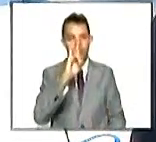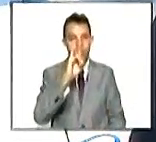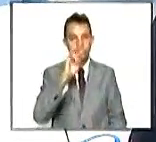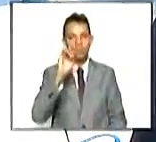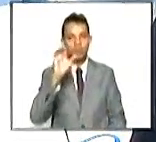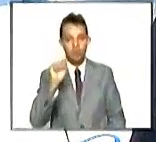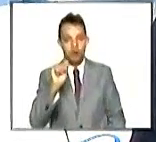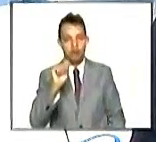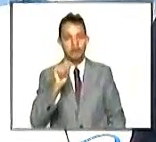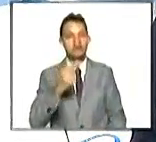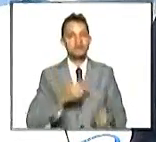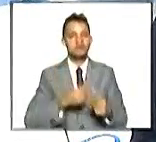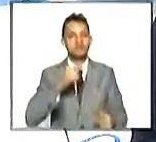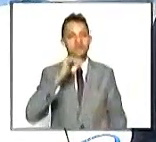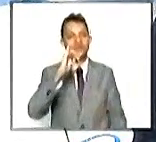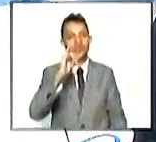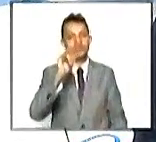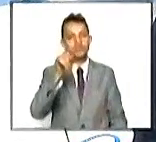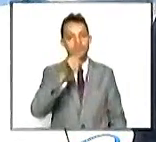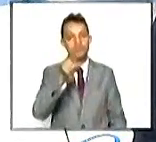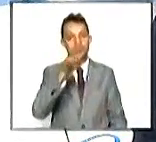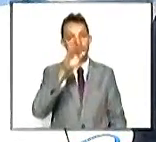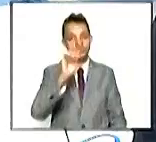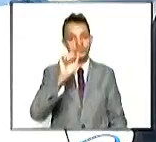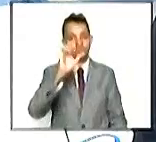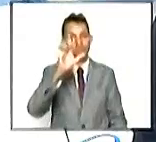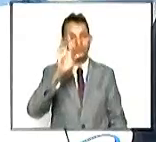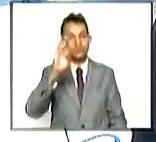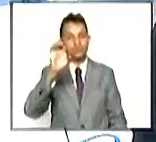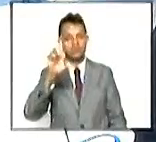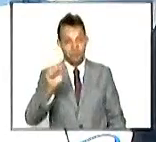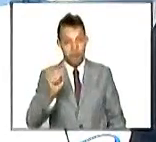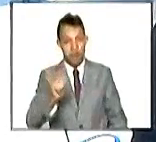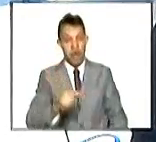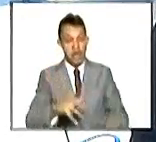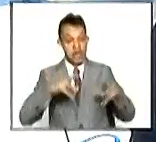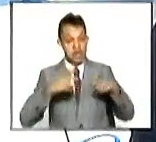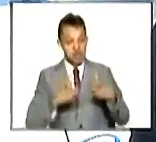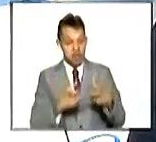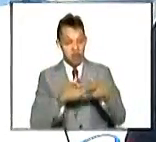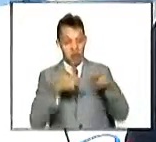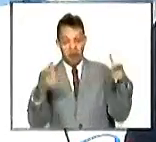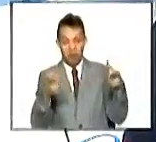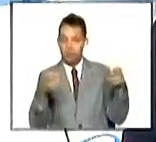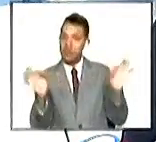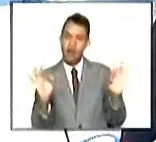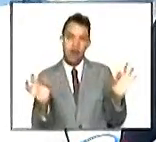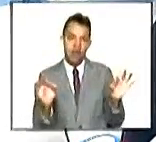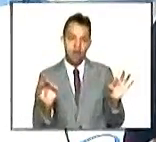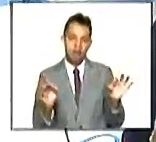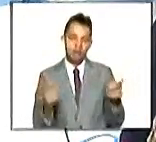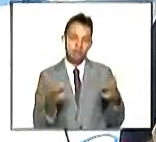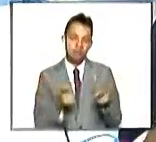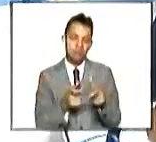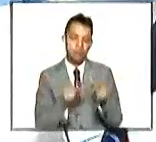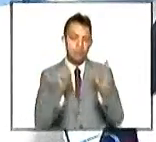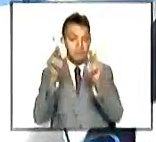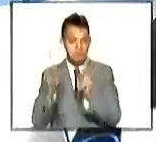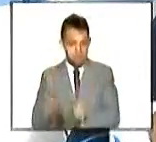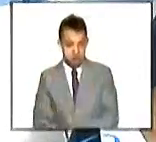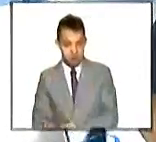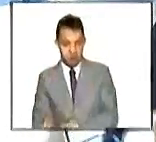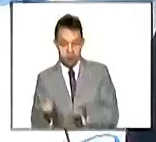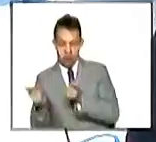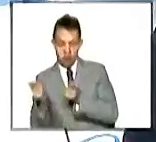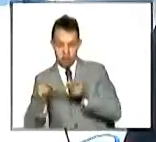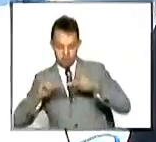silvestre, la uva Isabela. Pero la producción no era la esperada. Entonces, unos personas que saben